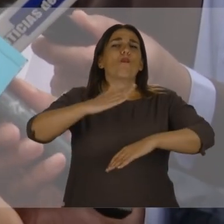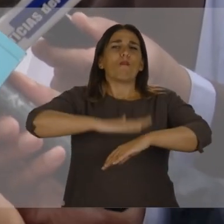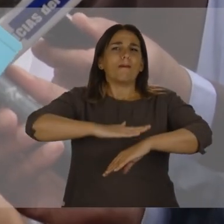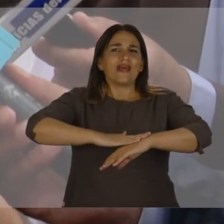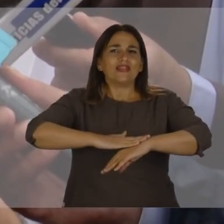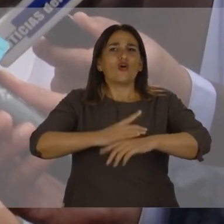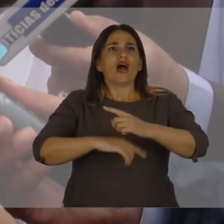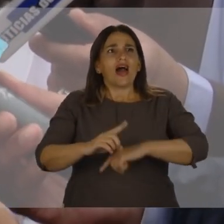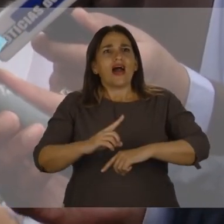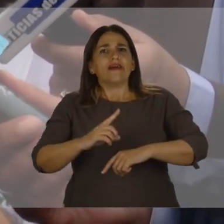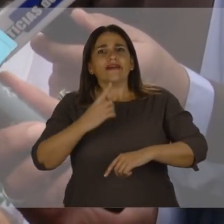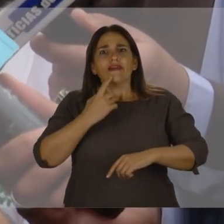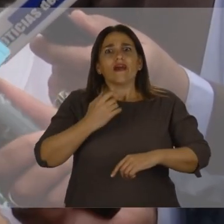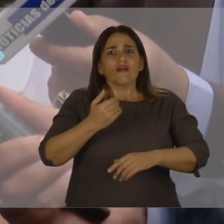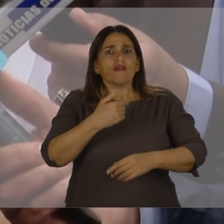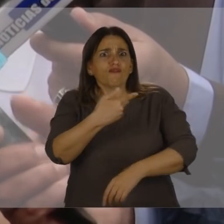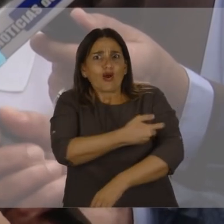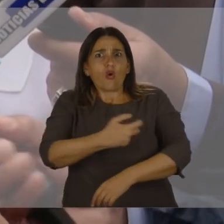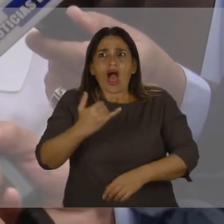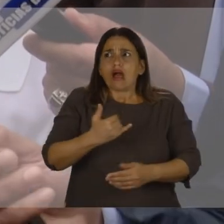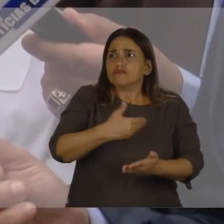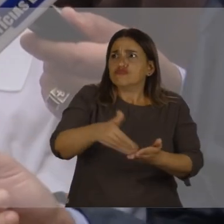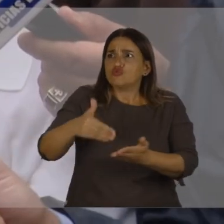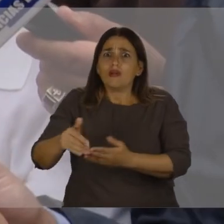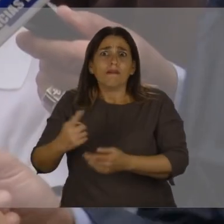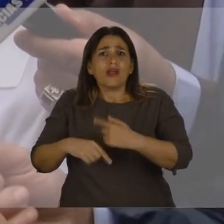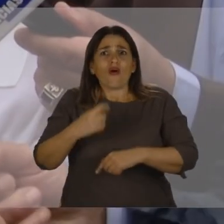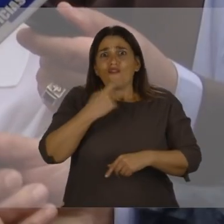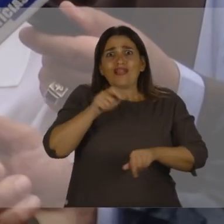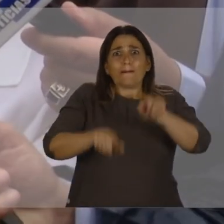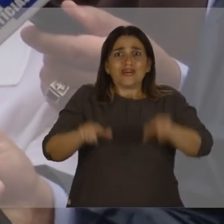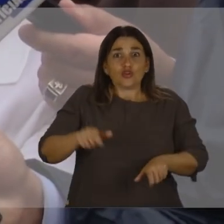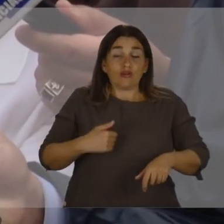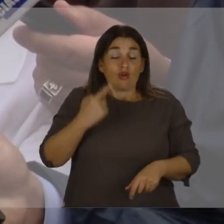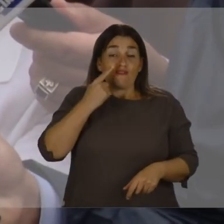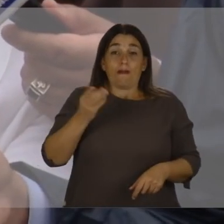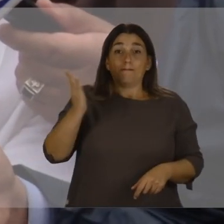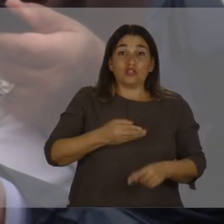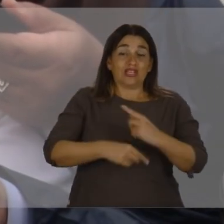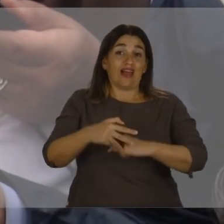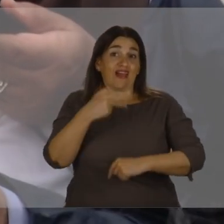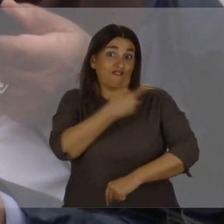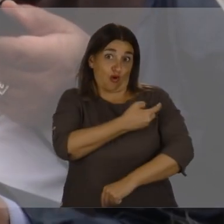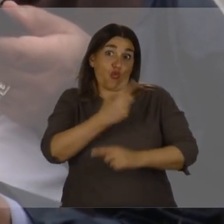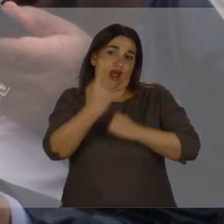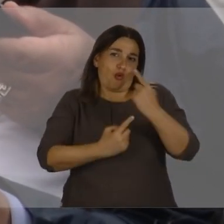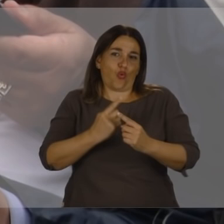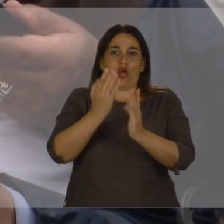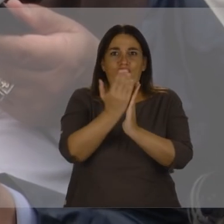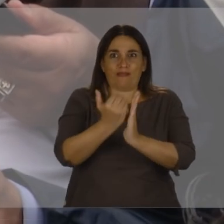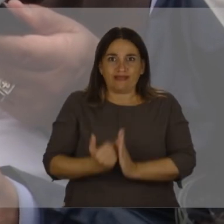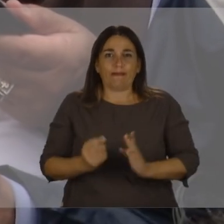momento habían vacunas y faltaban brazos. Y cuando uno ve el porcentaje de vacunación en